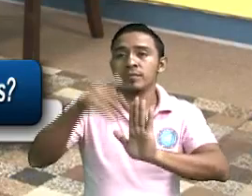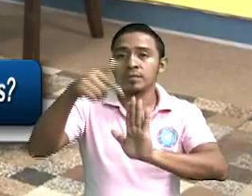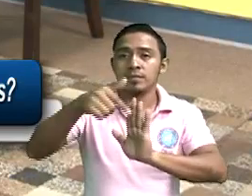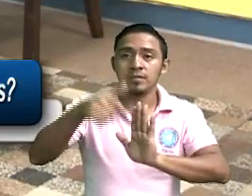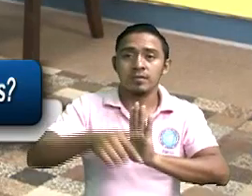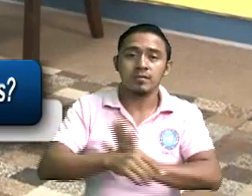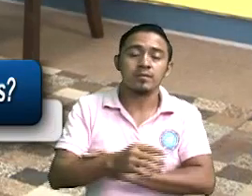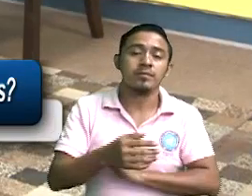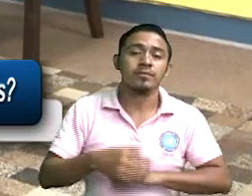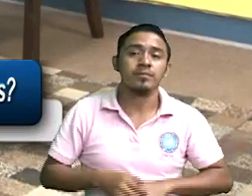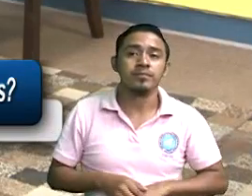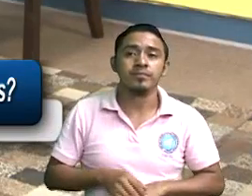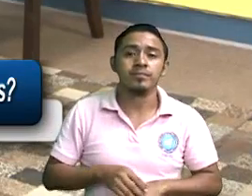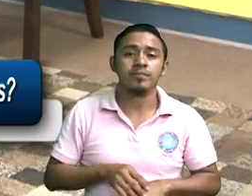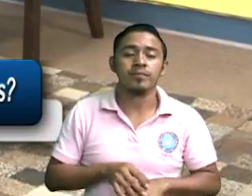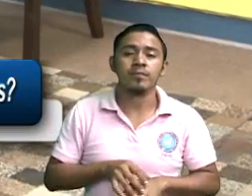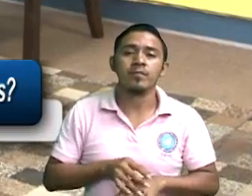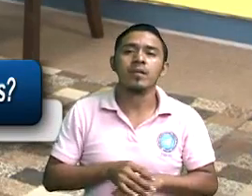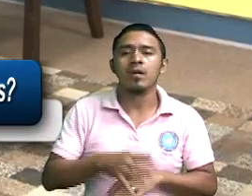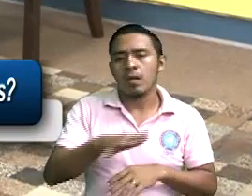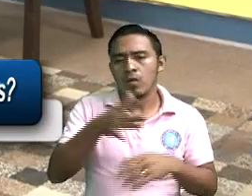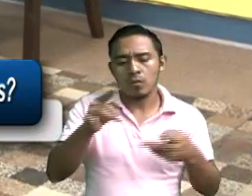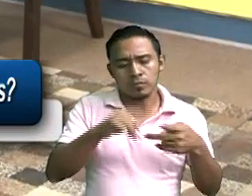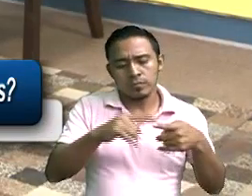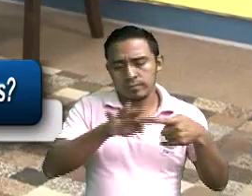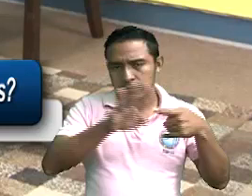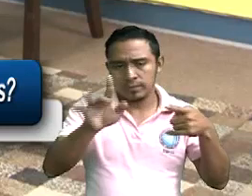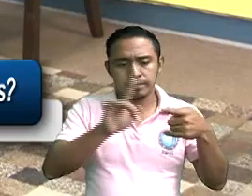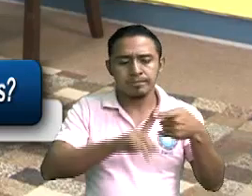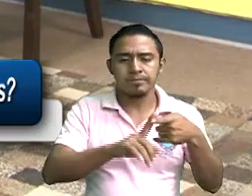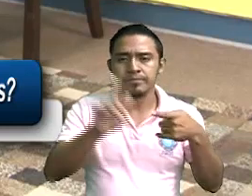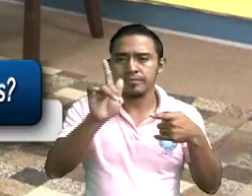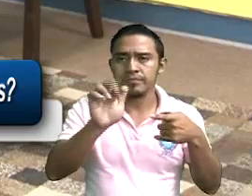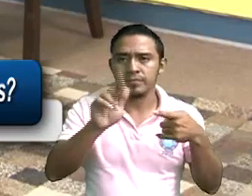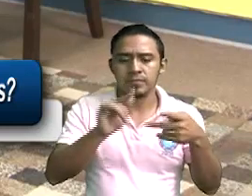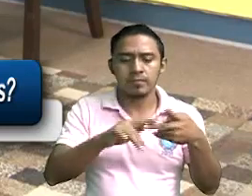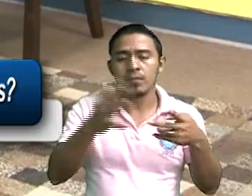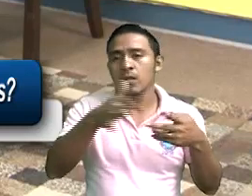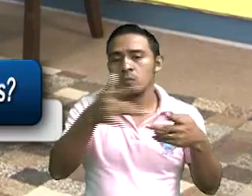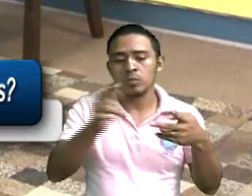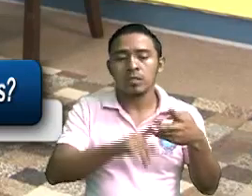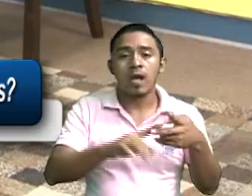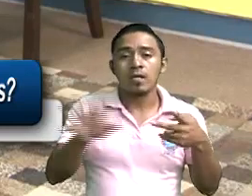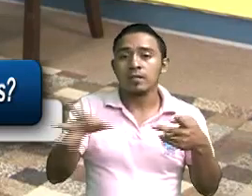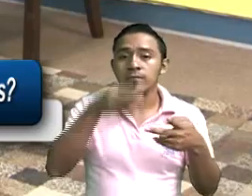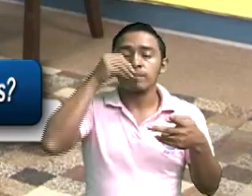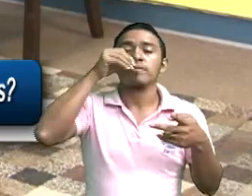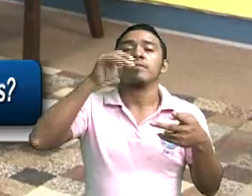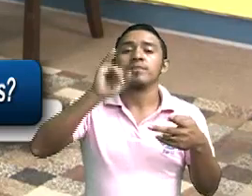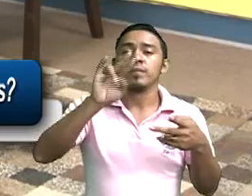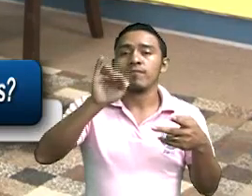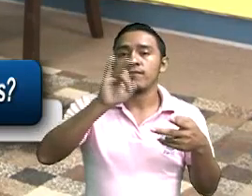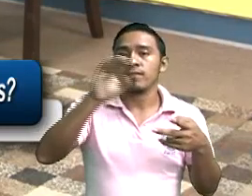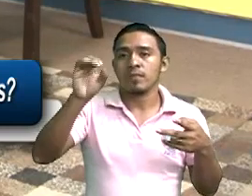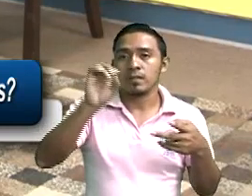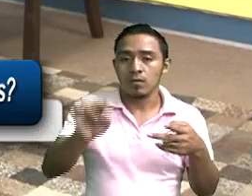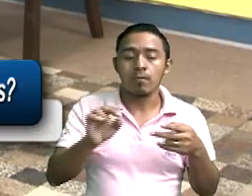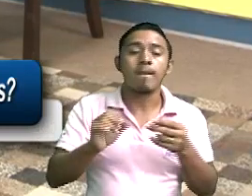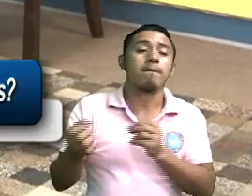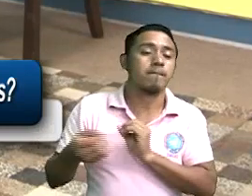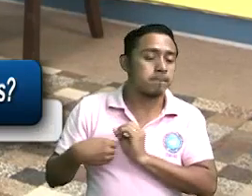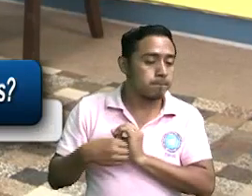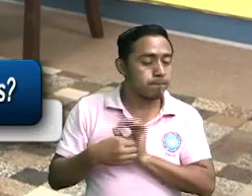el cuadro. También se han asociado otras causas, como por ejemplo infecciones virales, en donde fue el